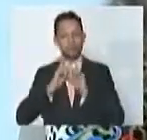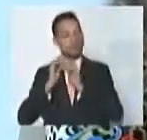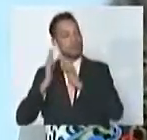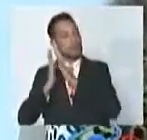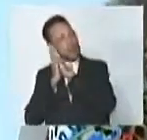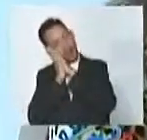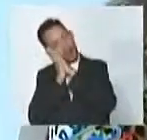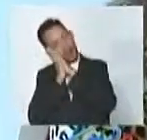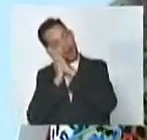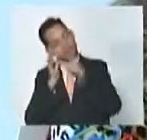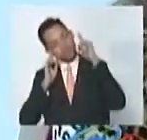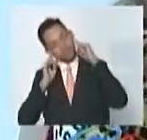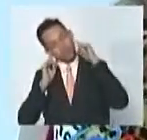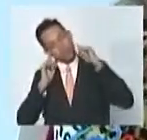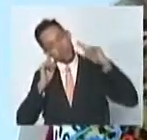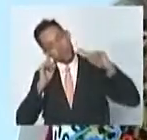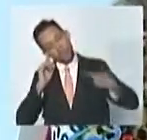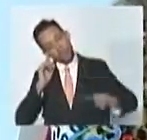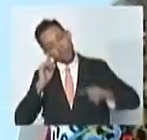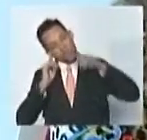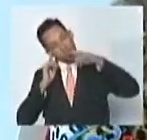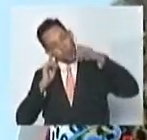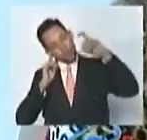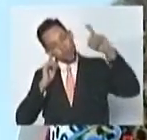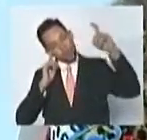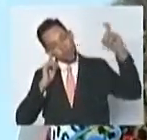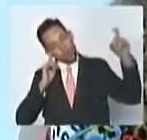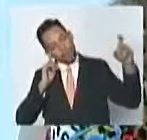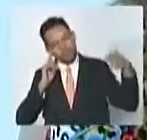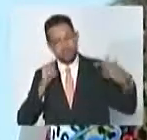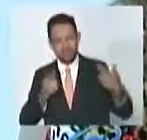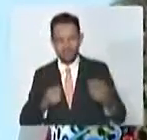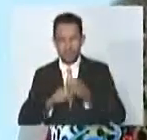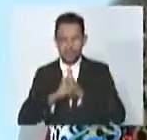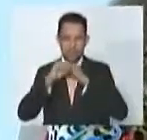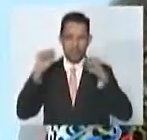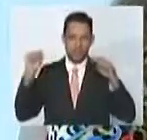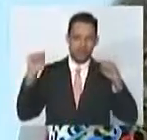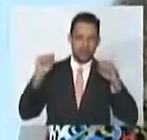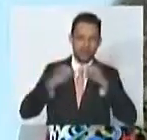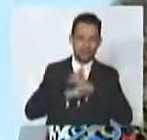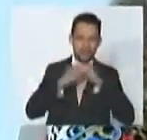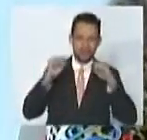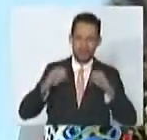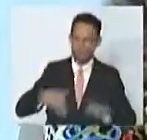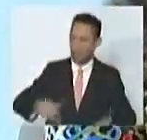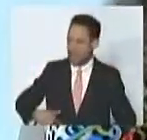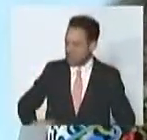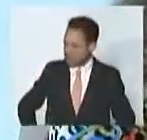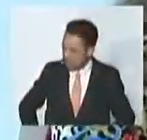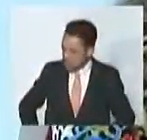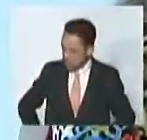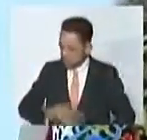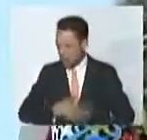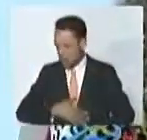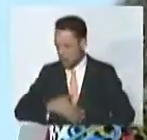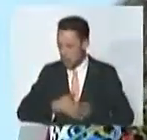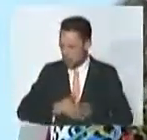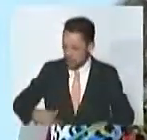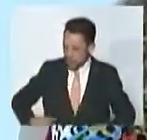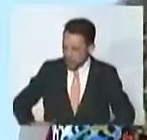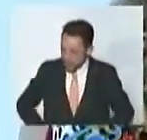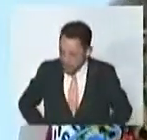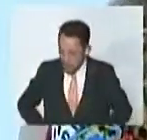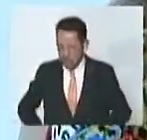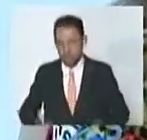música. Resulta que se levantan, las personas dicen, me siento cansado a las 9 de la mañana, ya estoy